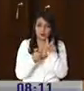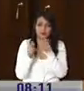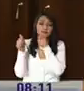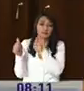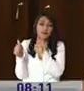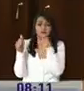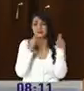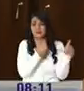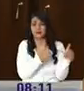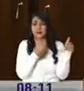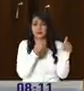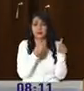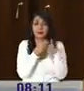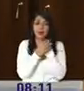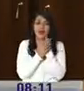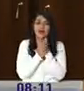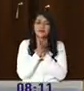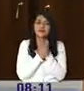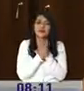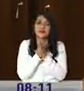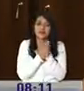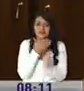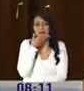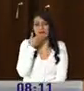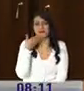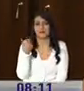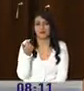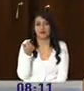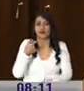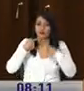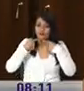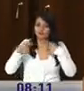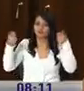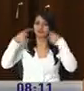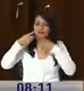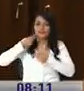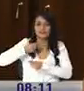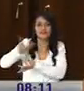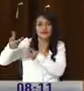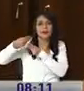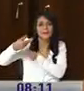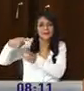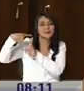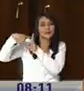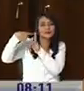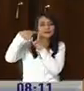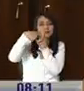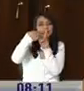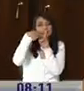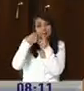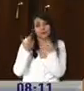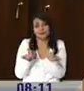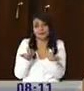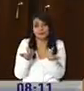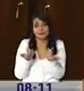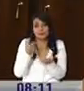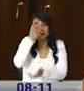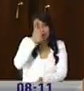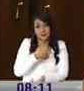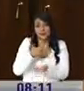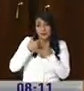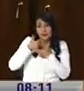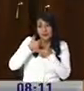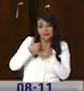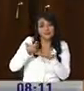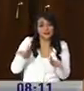que aprovechando haciendo un buen uso más bien de las redes sociales que son tan positivas en varios aspectos puedan ser también muy maduras el